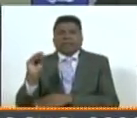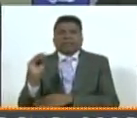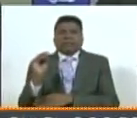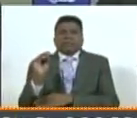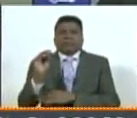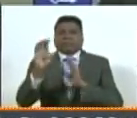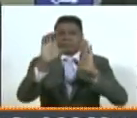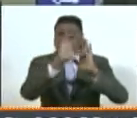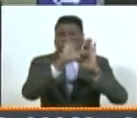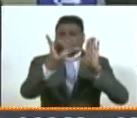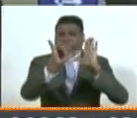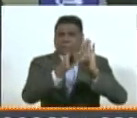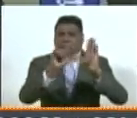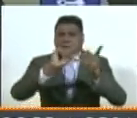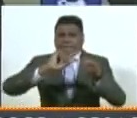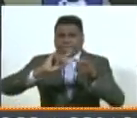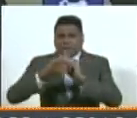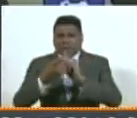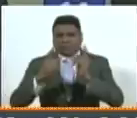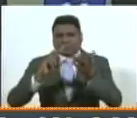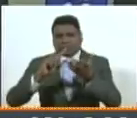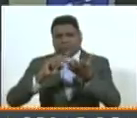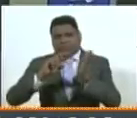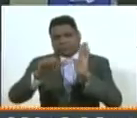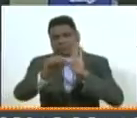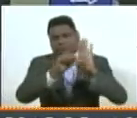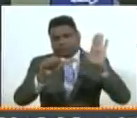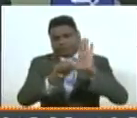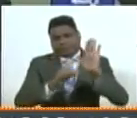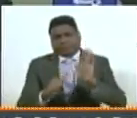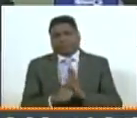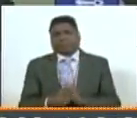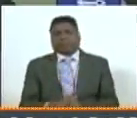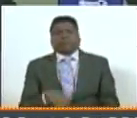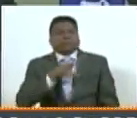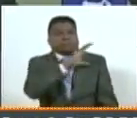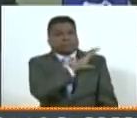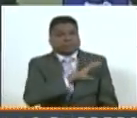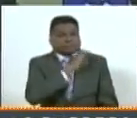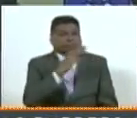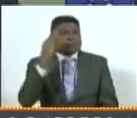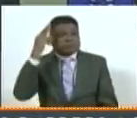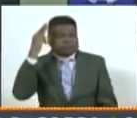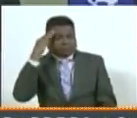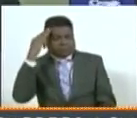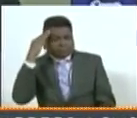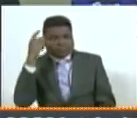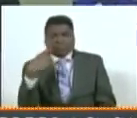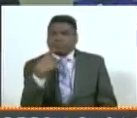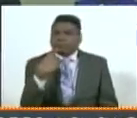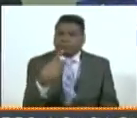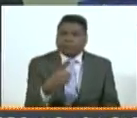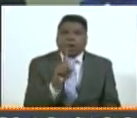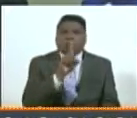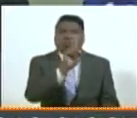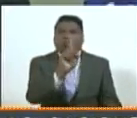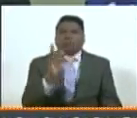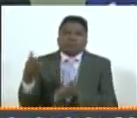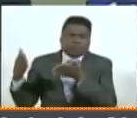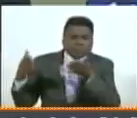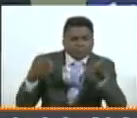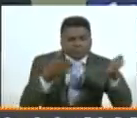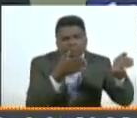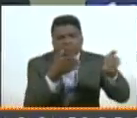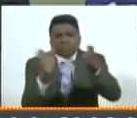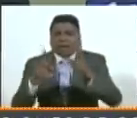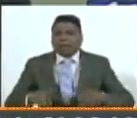nacional Constituyente el consejo moral reafirma que el único camino para la